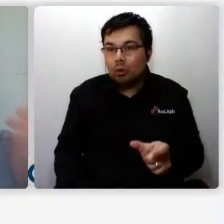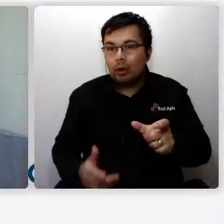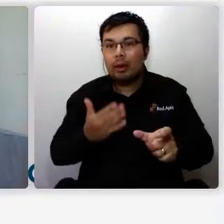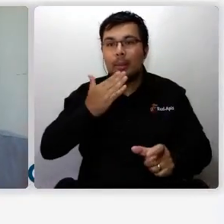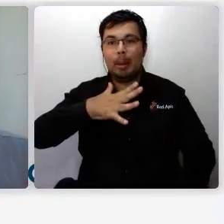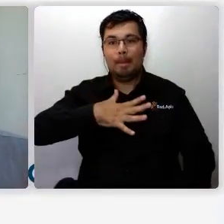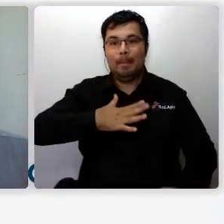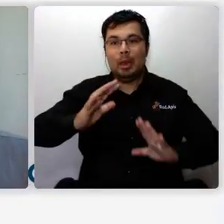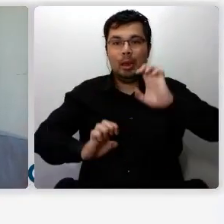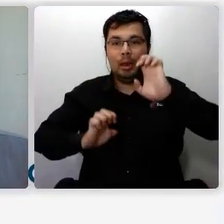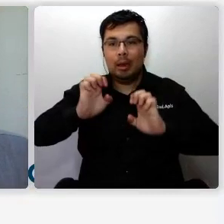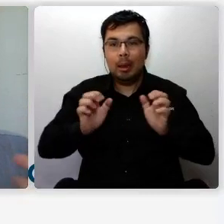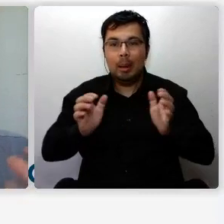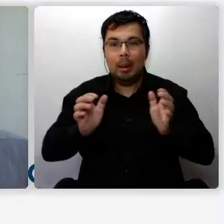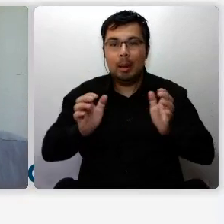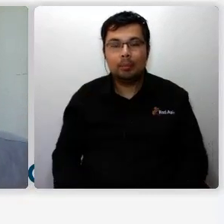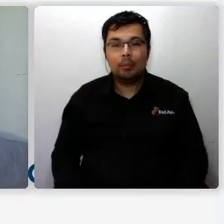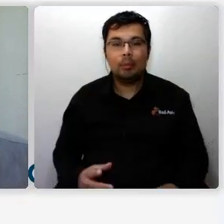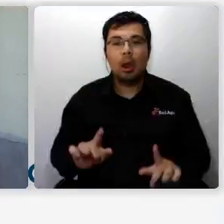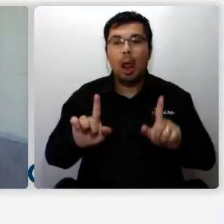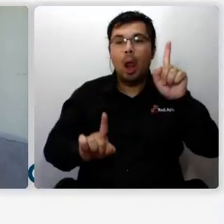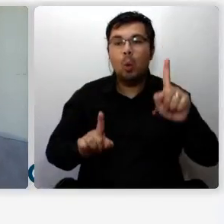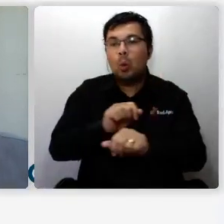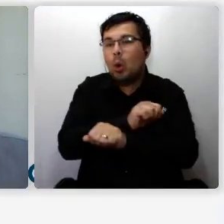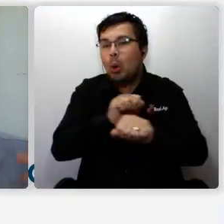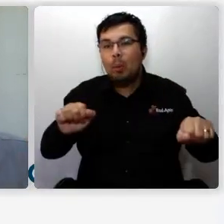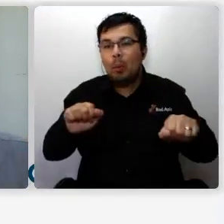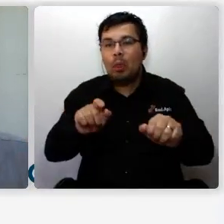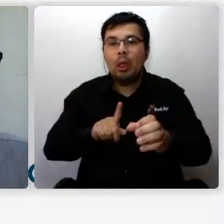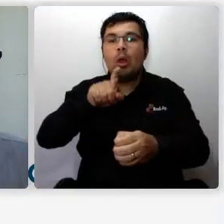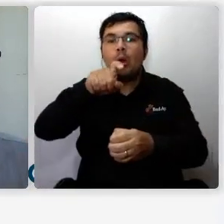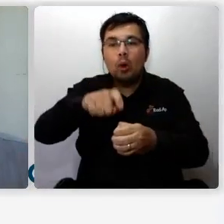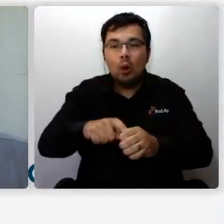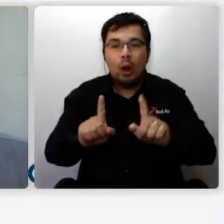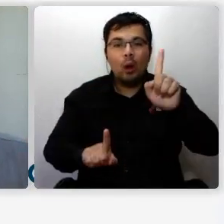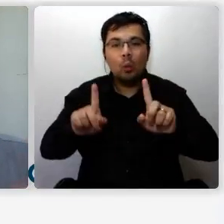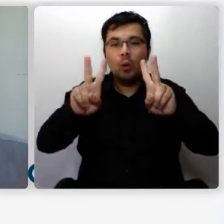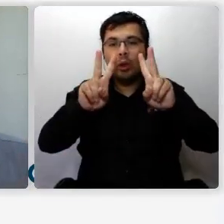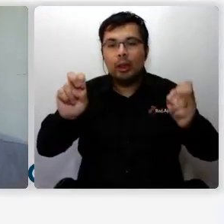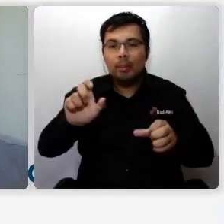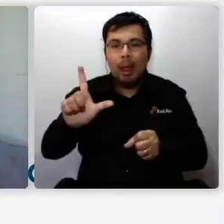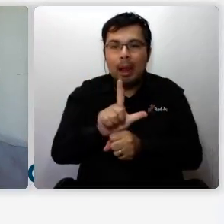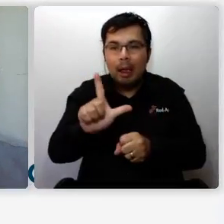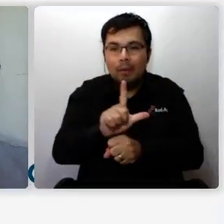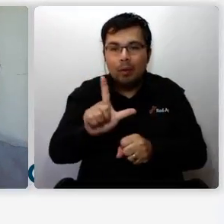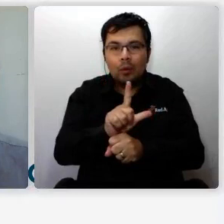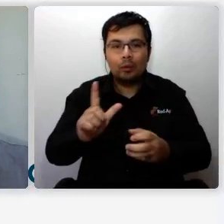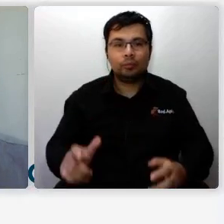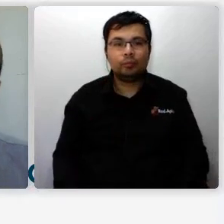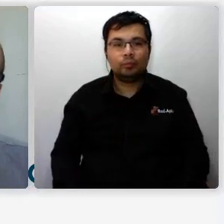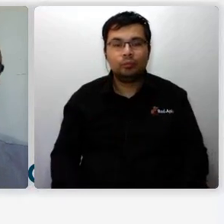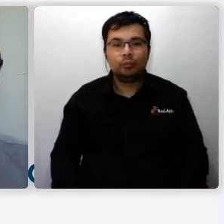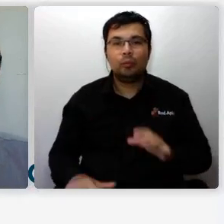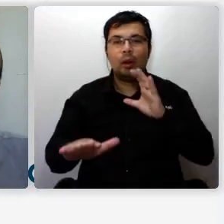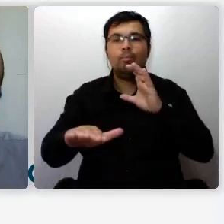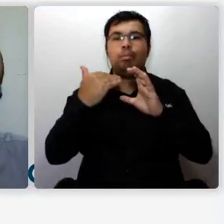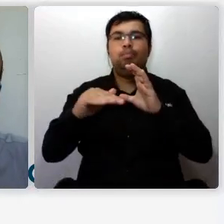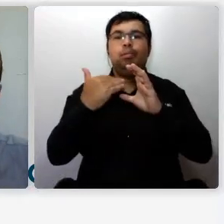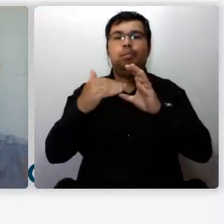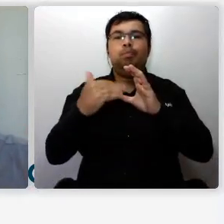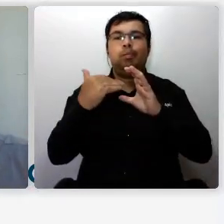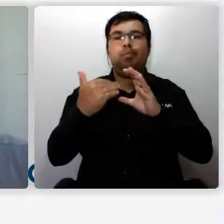no pudieron conectarse, tuvieron con temas de labores, tuvieron problemas, nos mandaron muchos mensajes. Y bueno, y